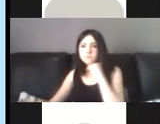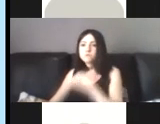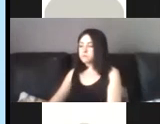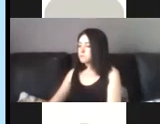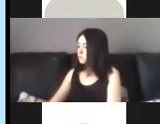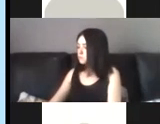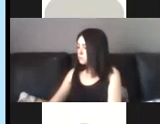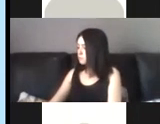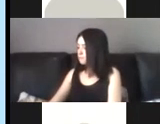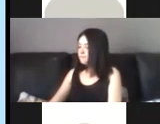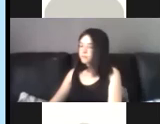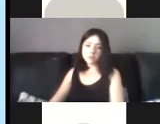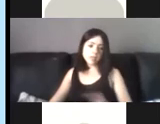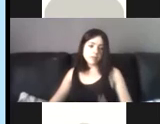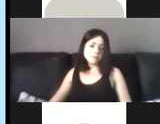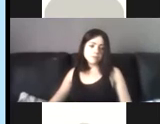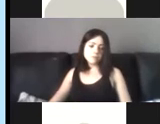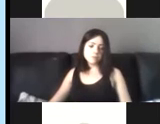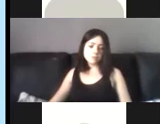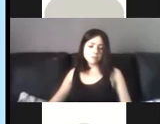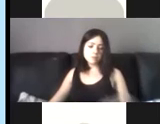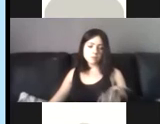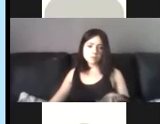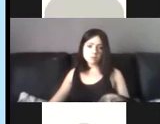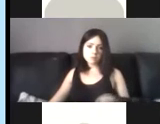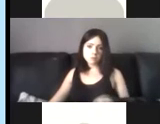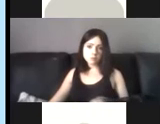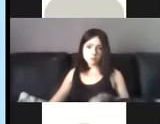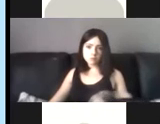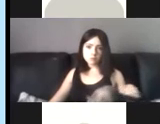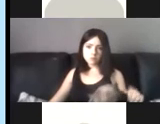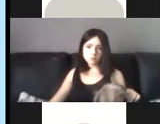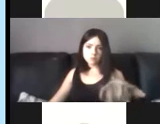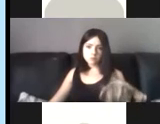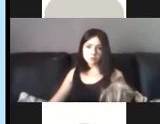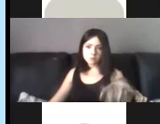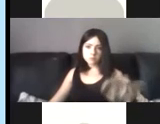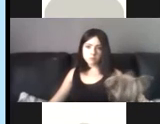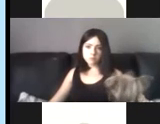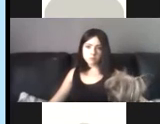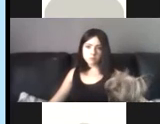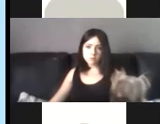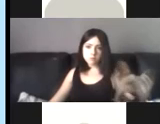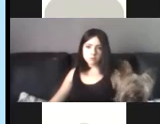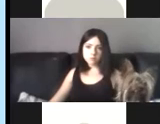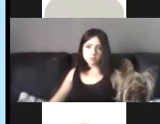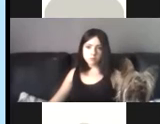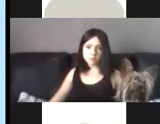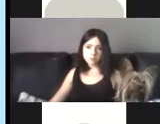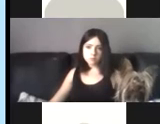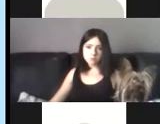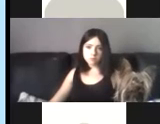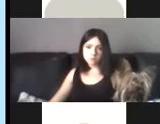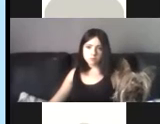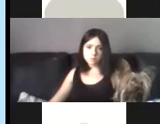producido la prensa digital, que ha contrarrestado mucho con la prensa anteriormente, que ha sido escrita,